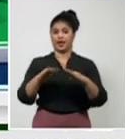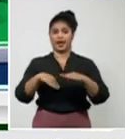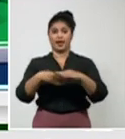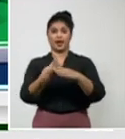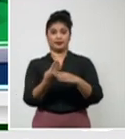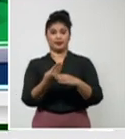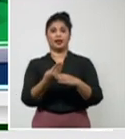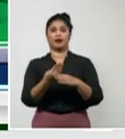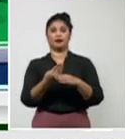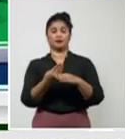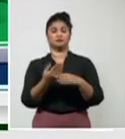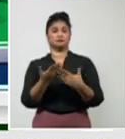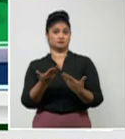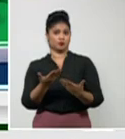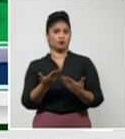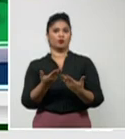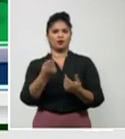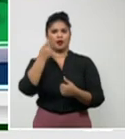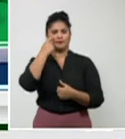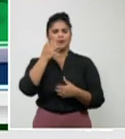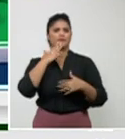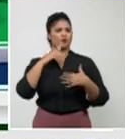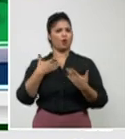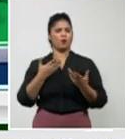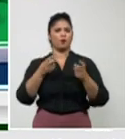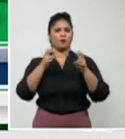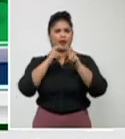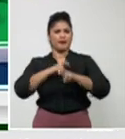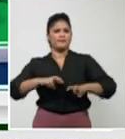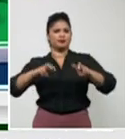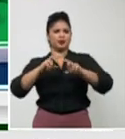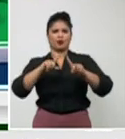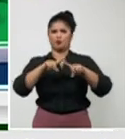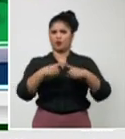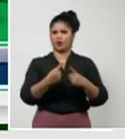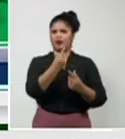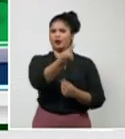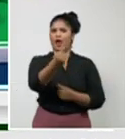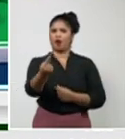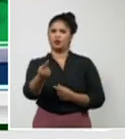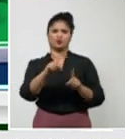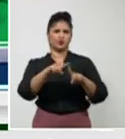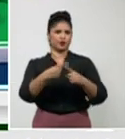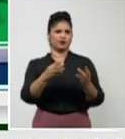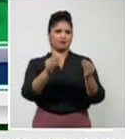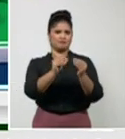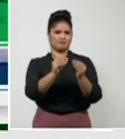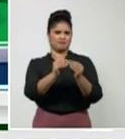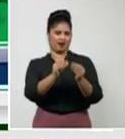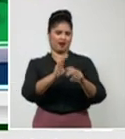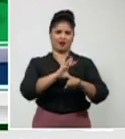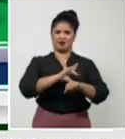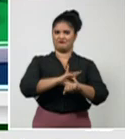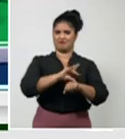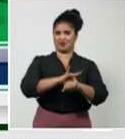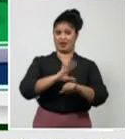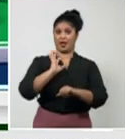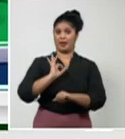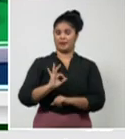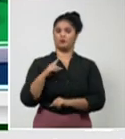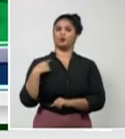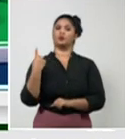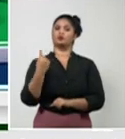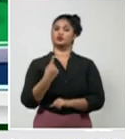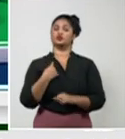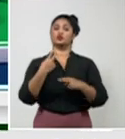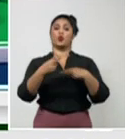depurando la fuente de infección, porque además para el trabajo nuestro, para el trabajo epidemiológico, para el trabajo de salud,